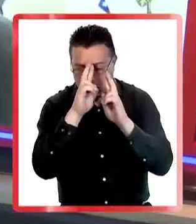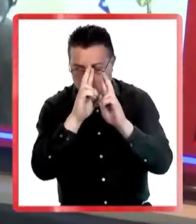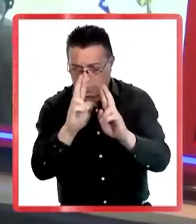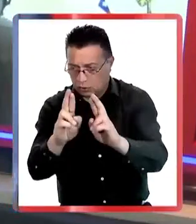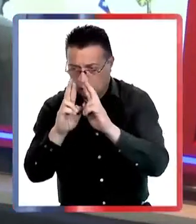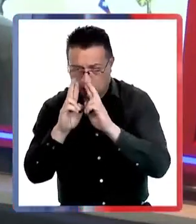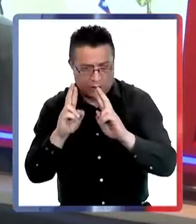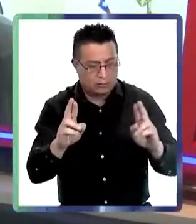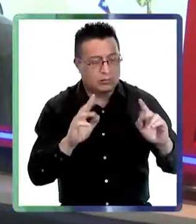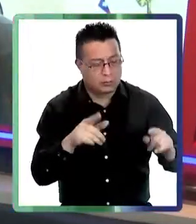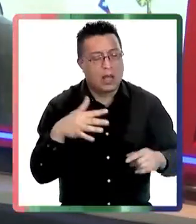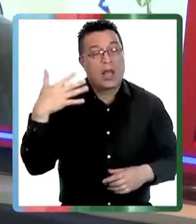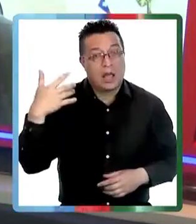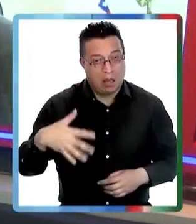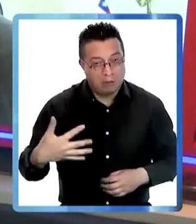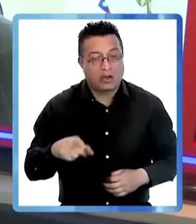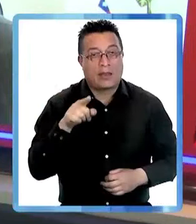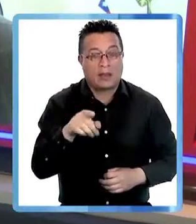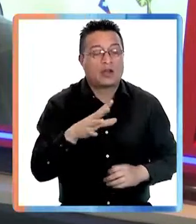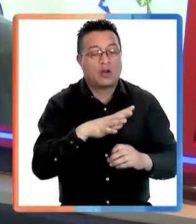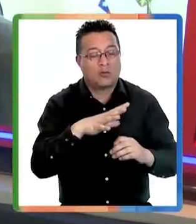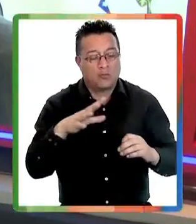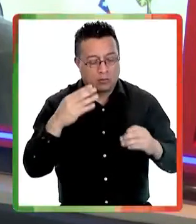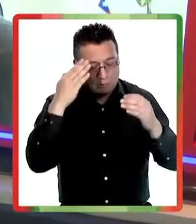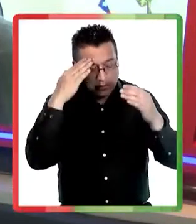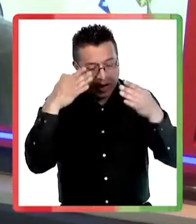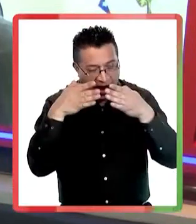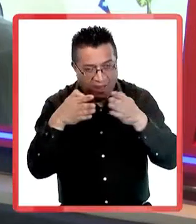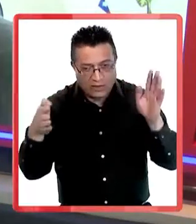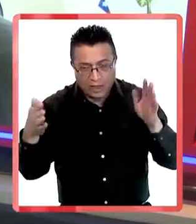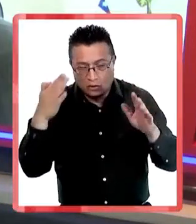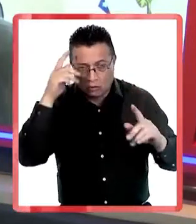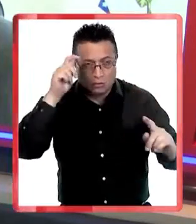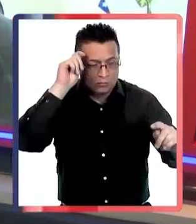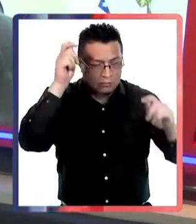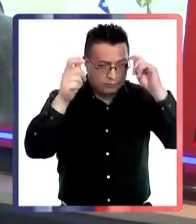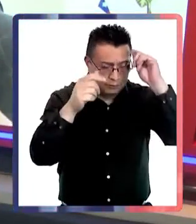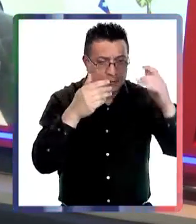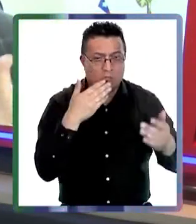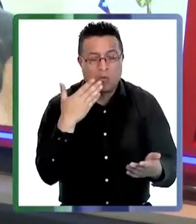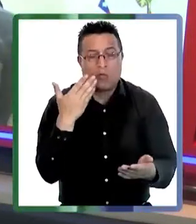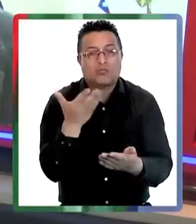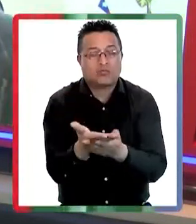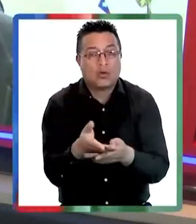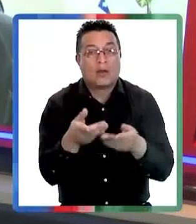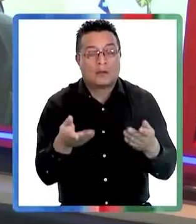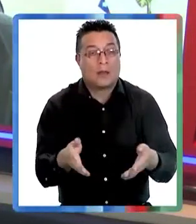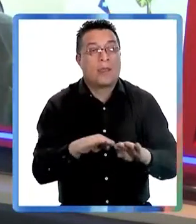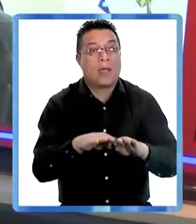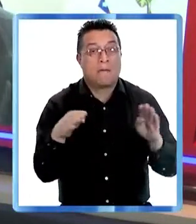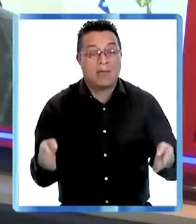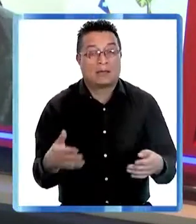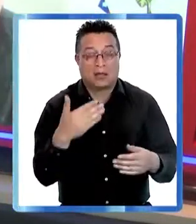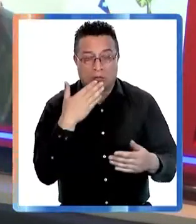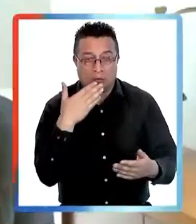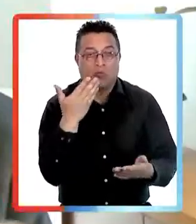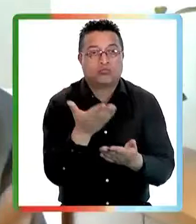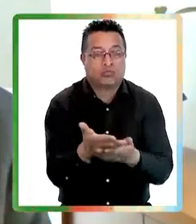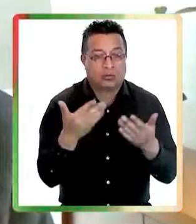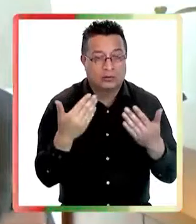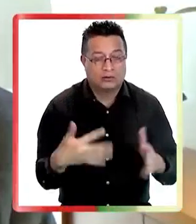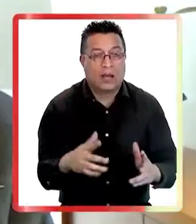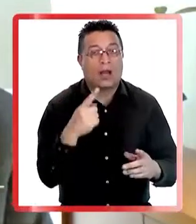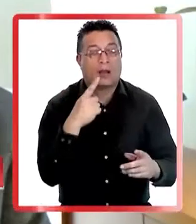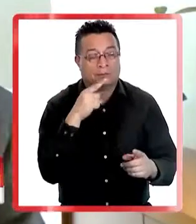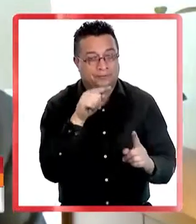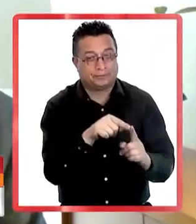respeto. Es importante que aquí estemos muy abiertos a escuchar ideas. El gobierno ha puesto sobre la mesa su propuesta, con